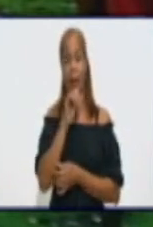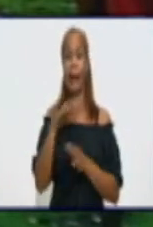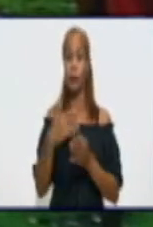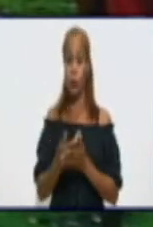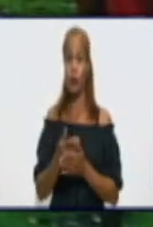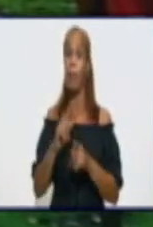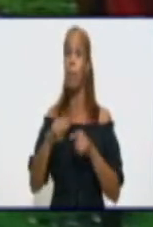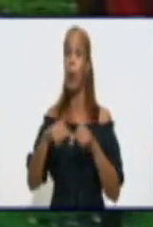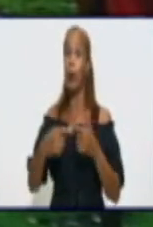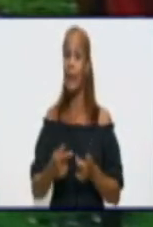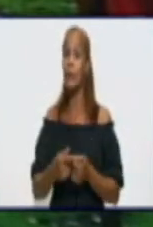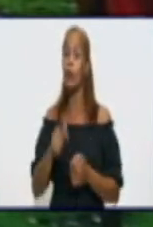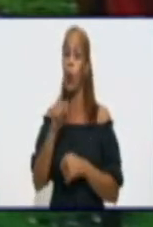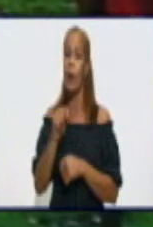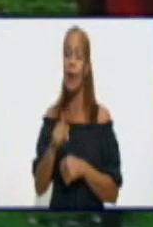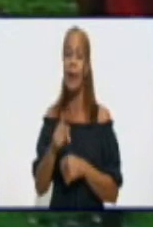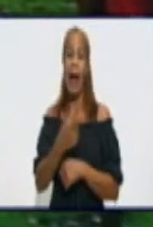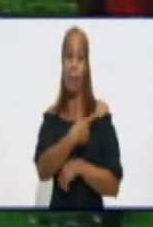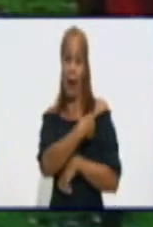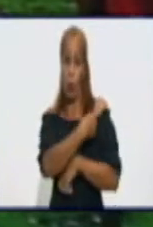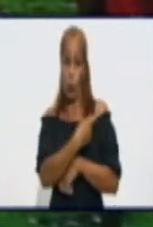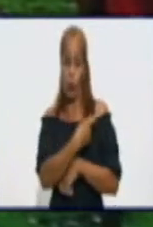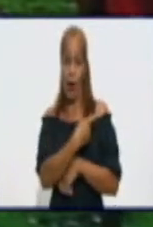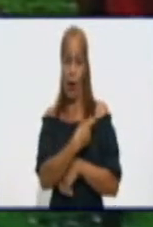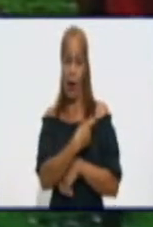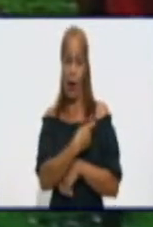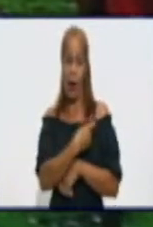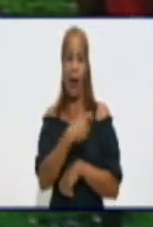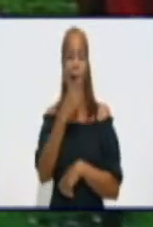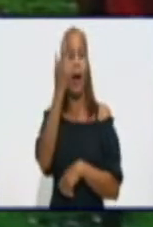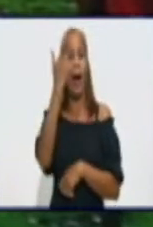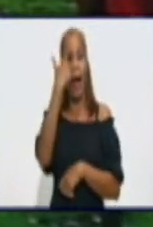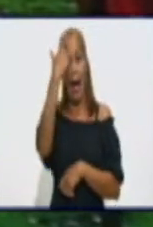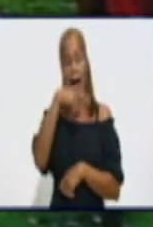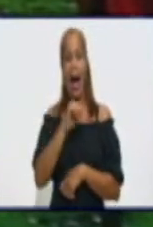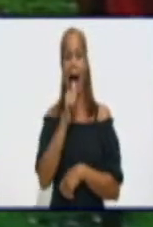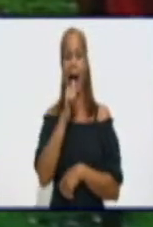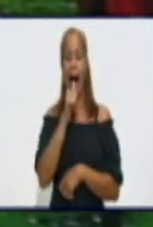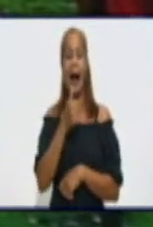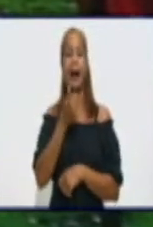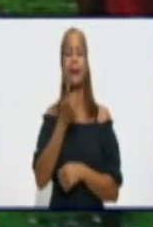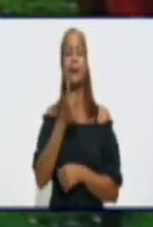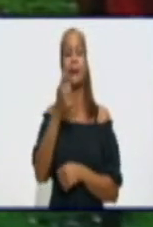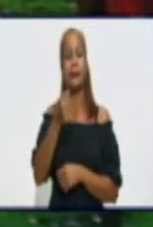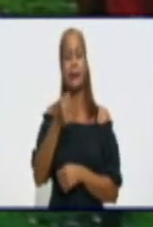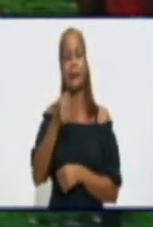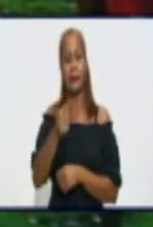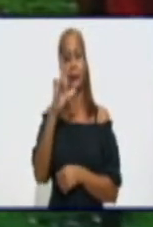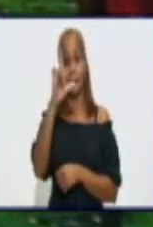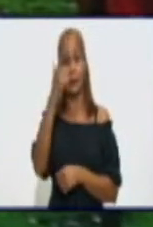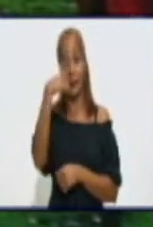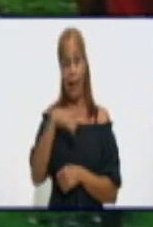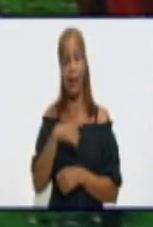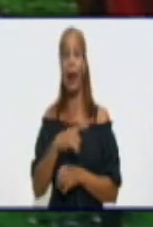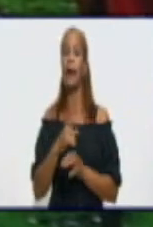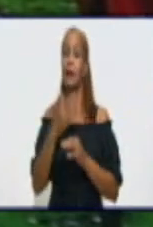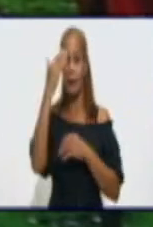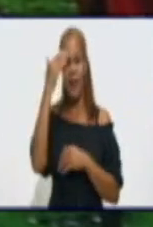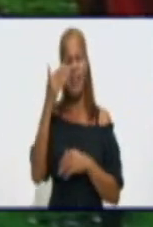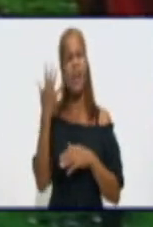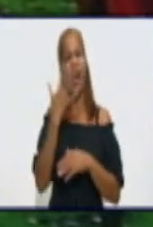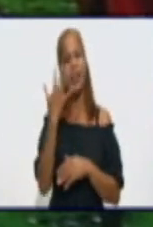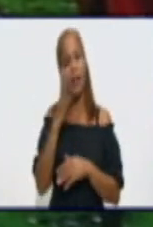hoy en el cuerpo de muchísimos granmenses, gracias también a Encomet. ¿Cómo llegó